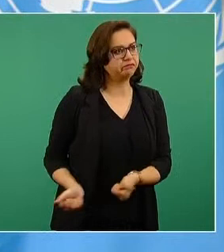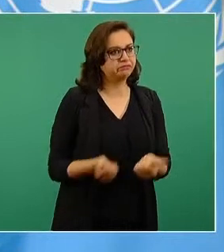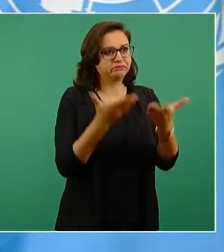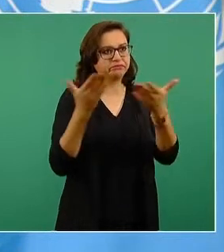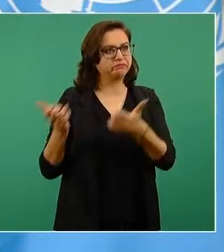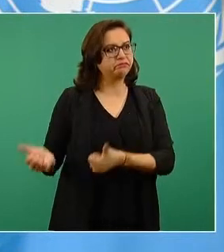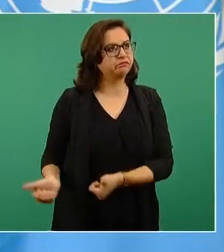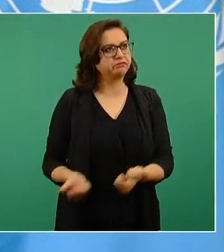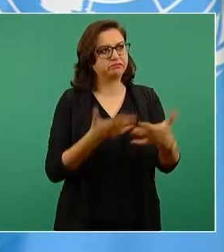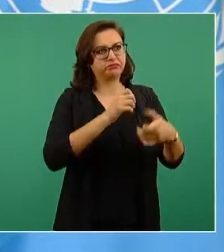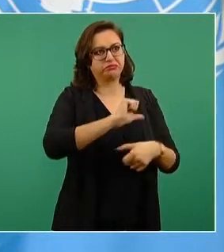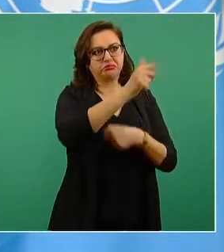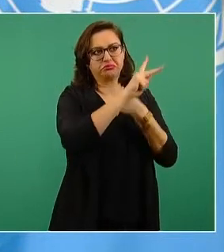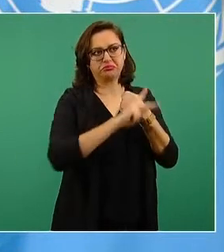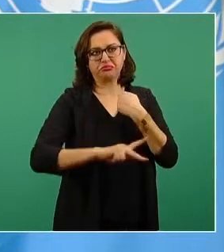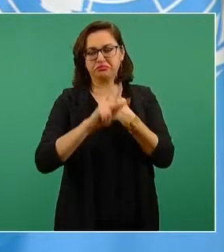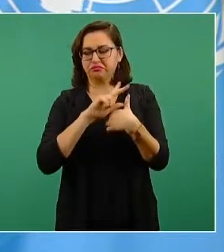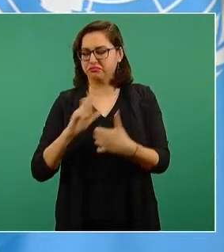empobrecieron